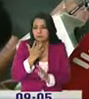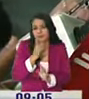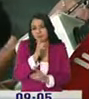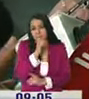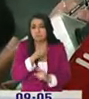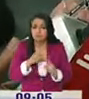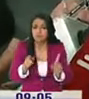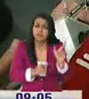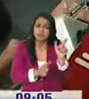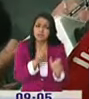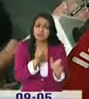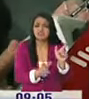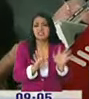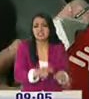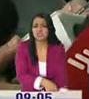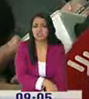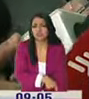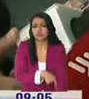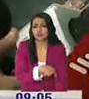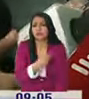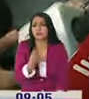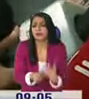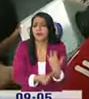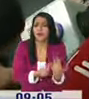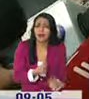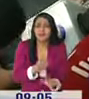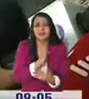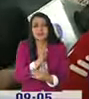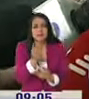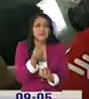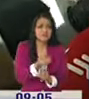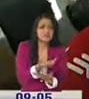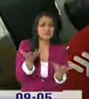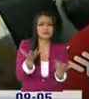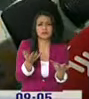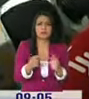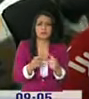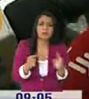que sí, que tiene como la manía de provocar, ¿no? La manía de provocar, la manía de